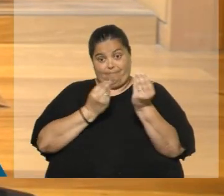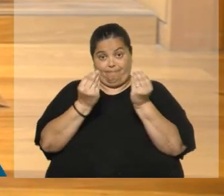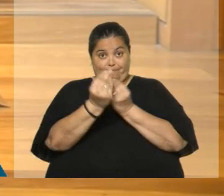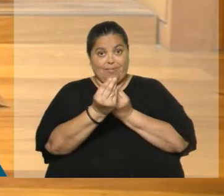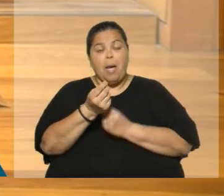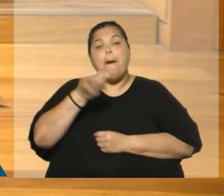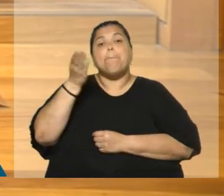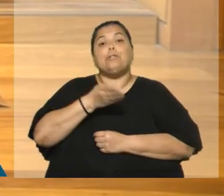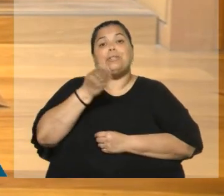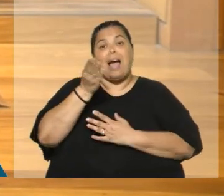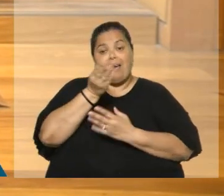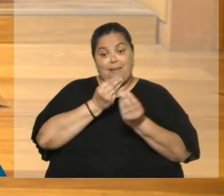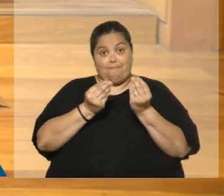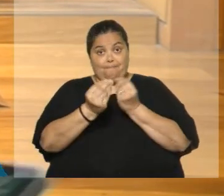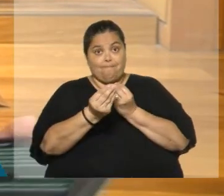según lo adelantó